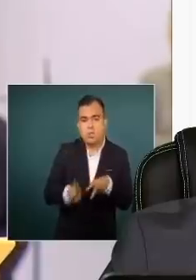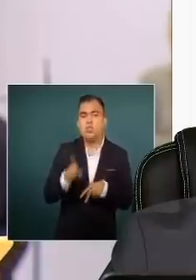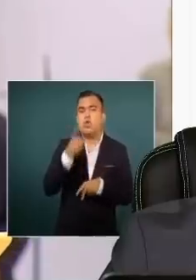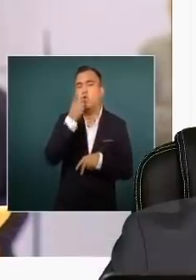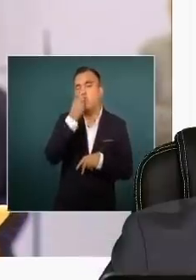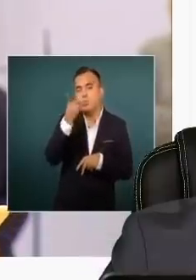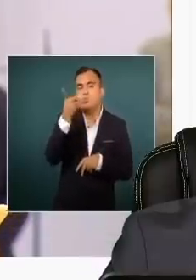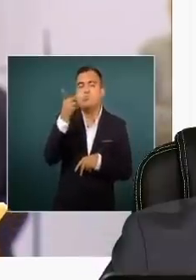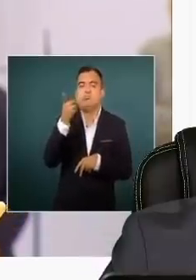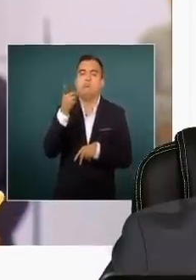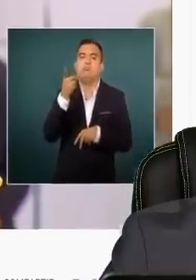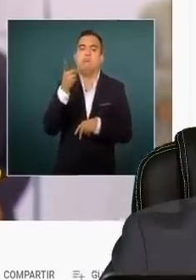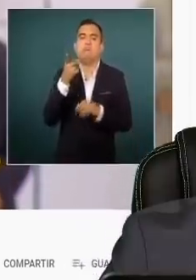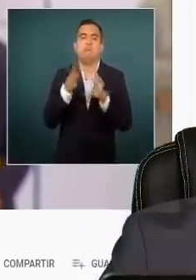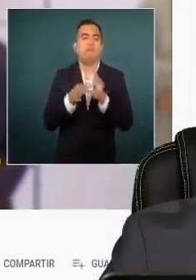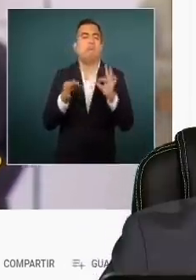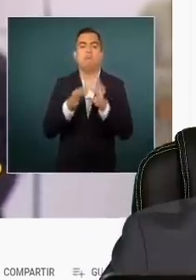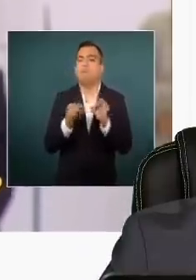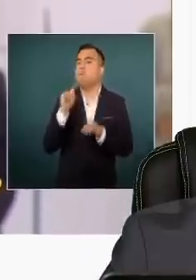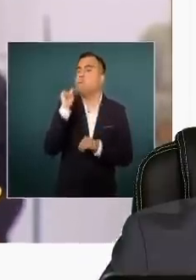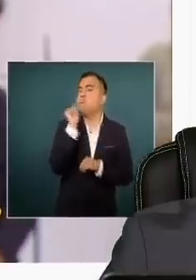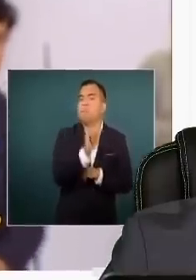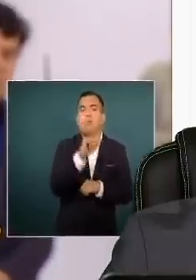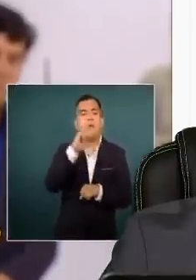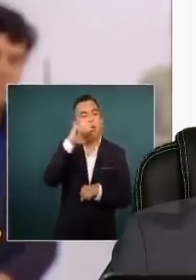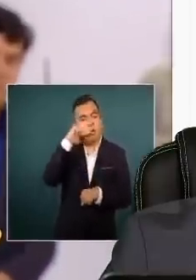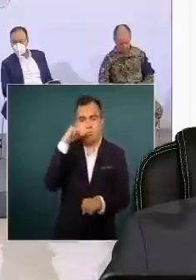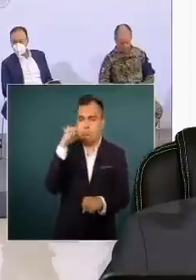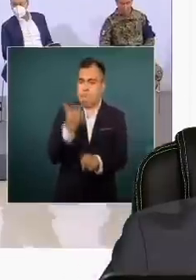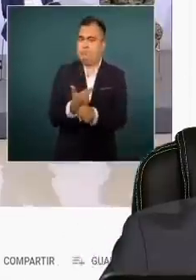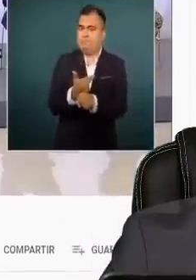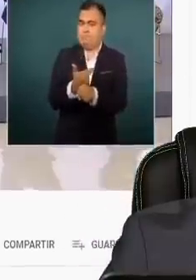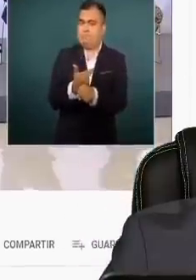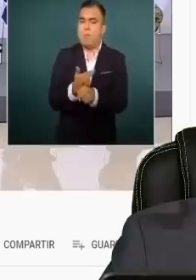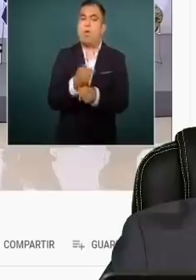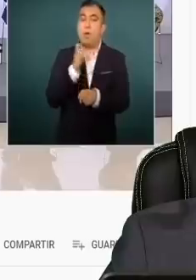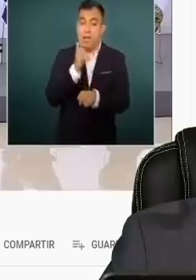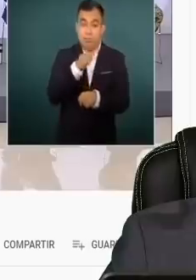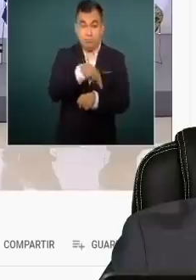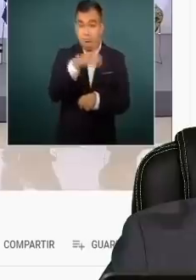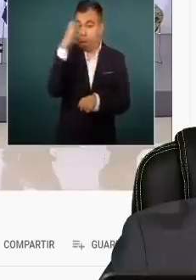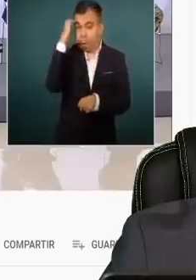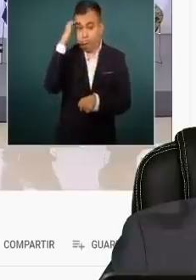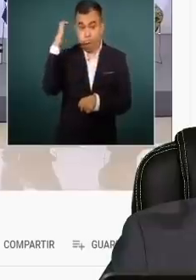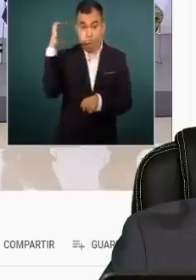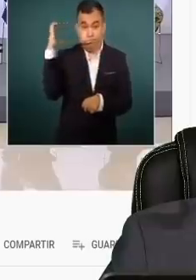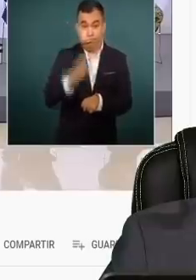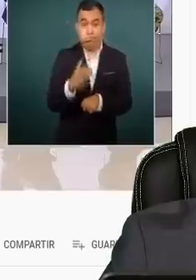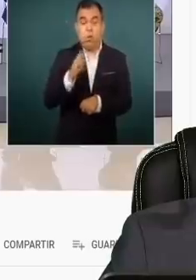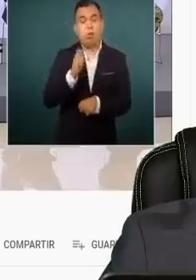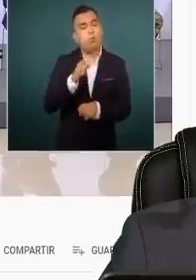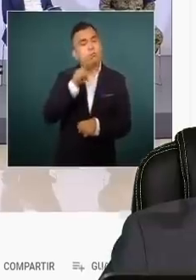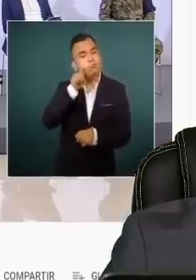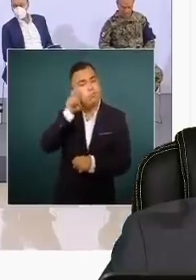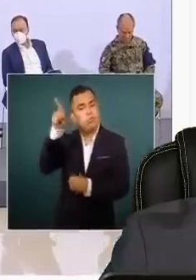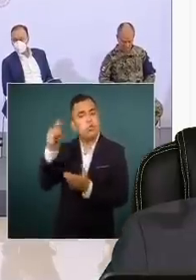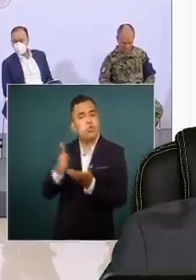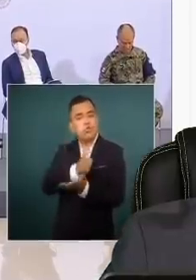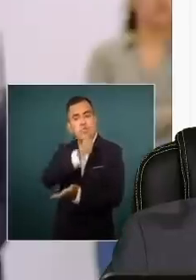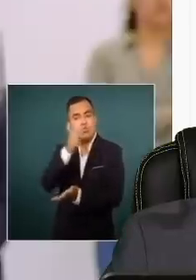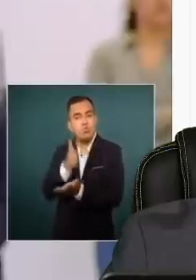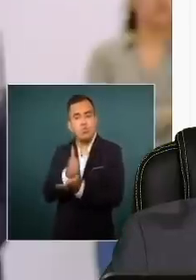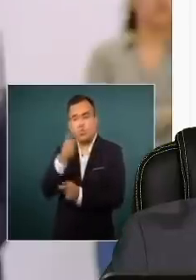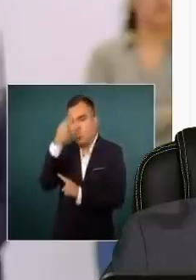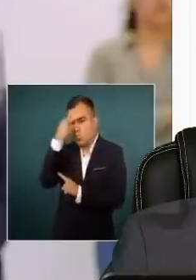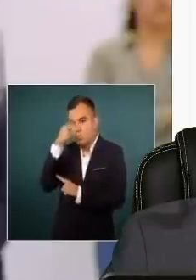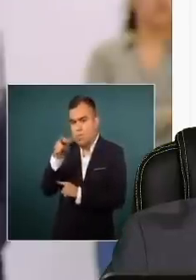y responsabilizó que todo esto las acciones violentas venían por parte de la ciudad de méxico y